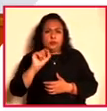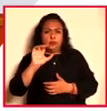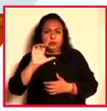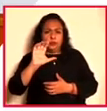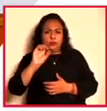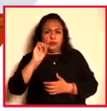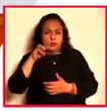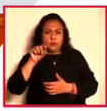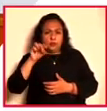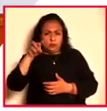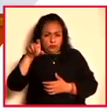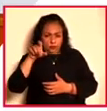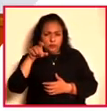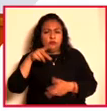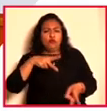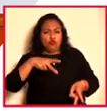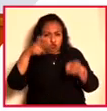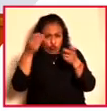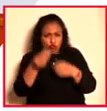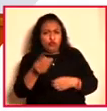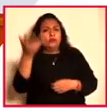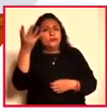pics-ci.com.mx. Ahí estará disponible.